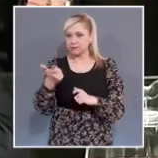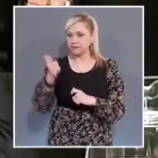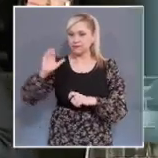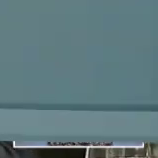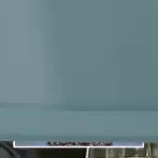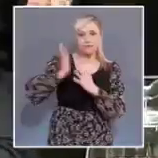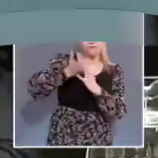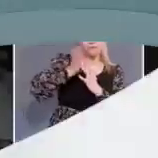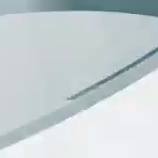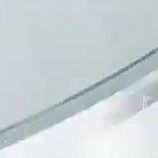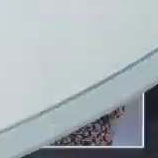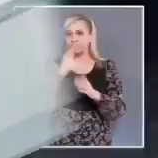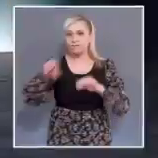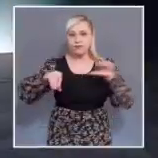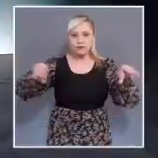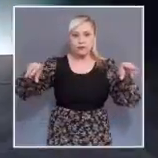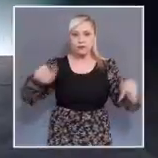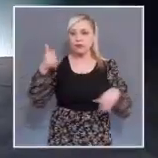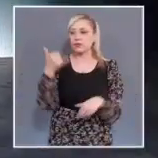fiscales.